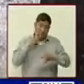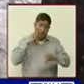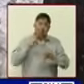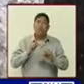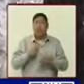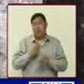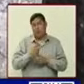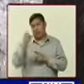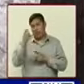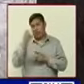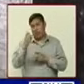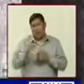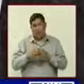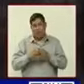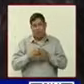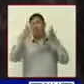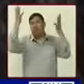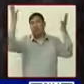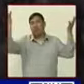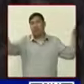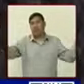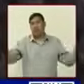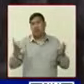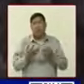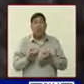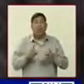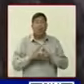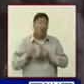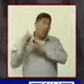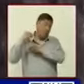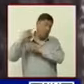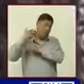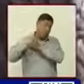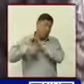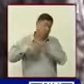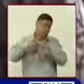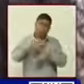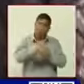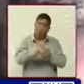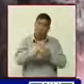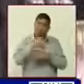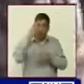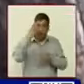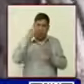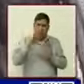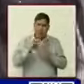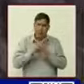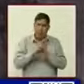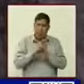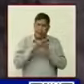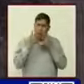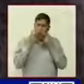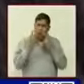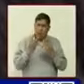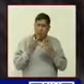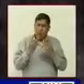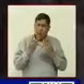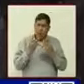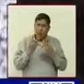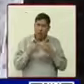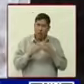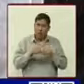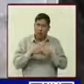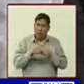al embovedado y puede reventar incluso cuando hay una mazamorra. Pero acá en la foto se observa